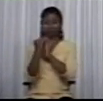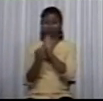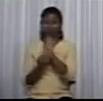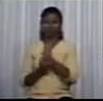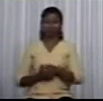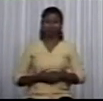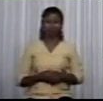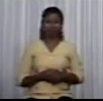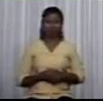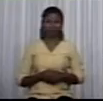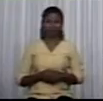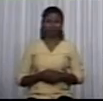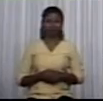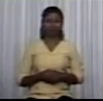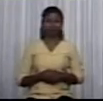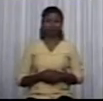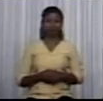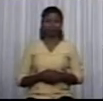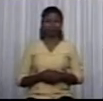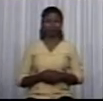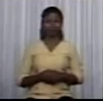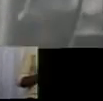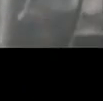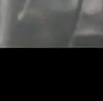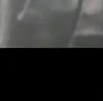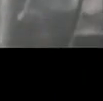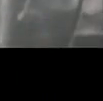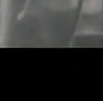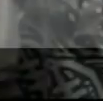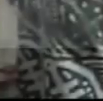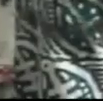informaciones. Llora el agua, llora el agua,